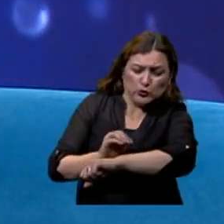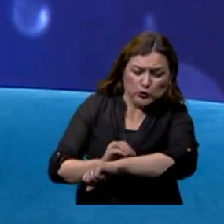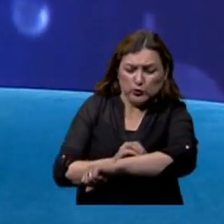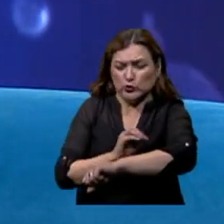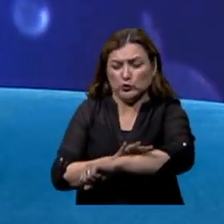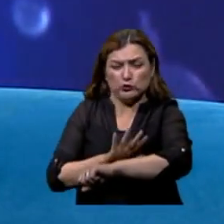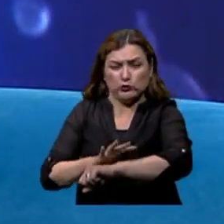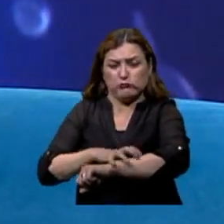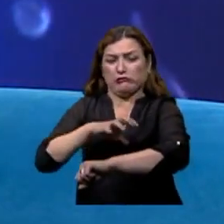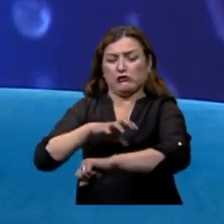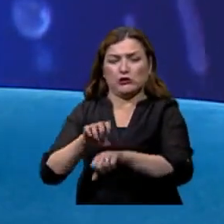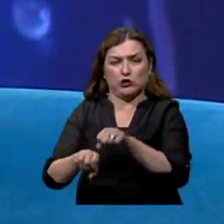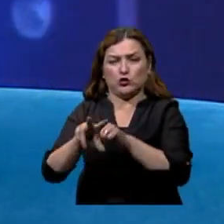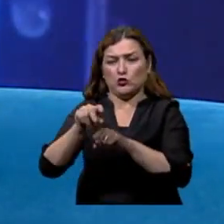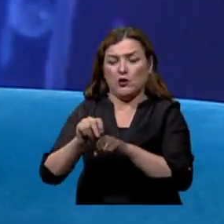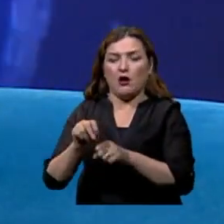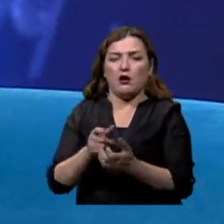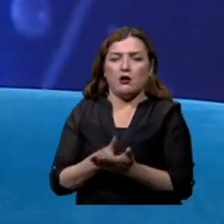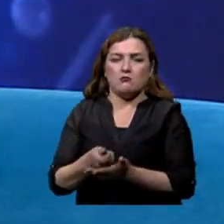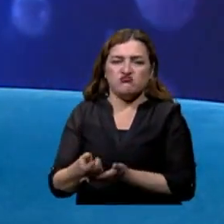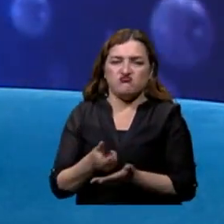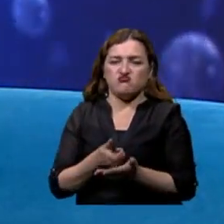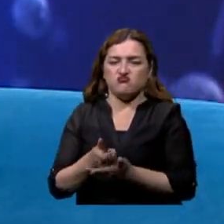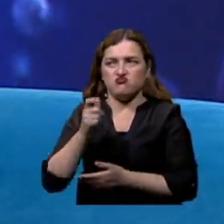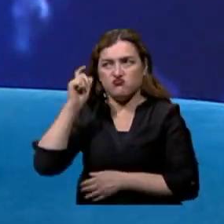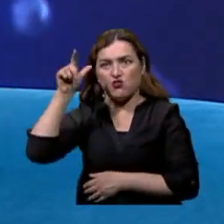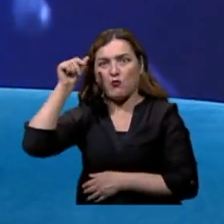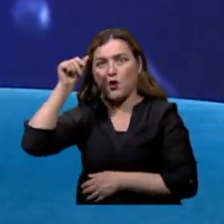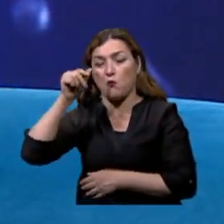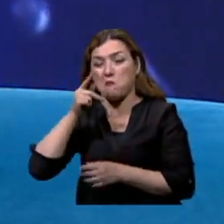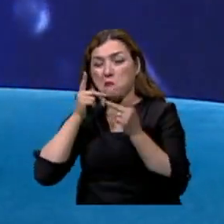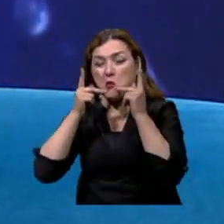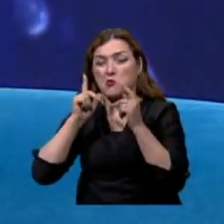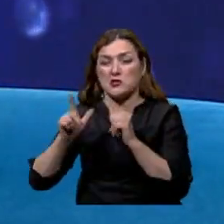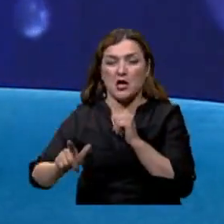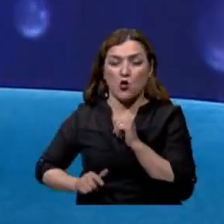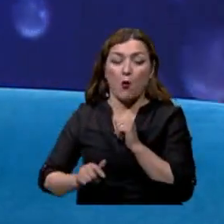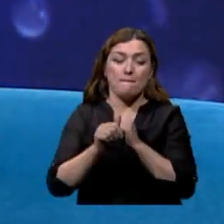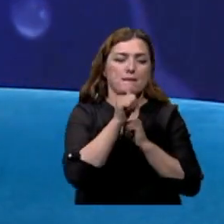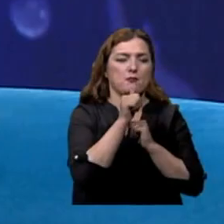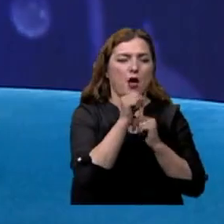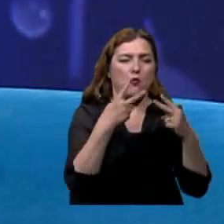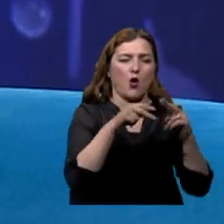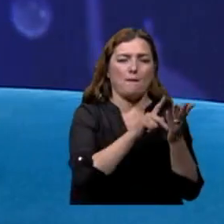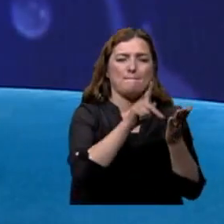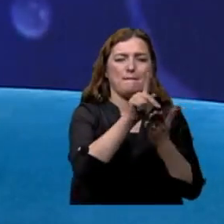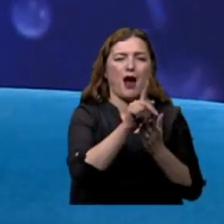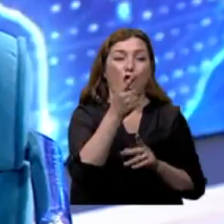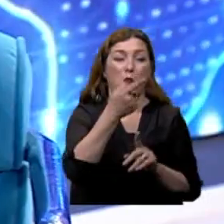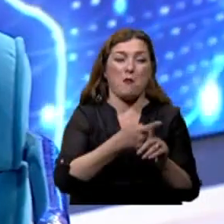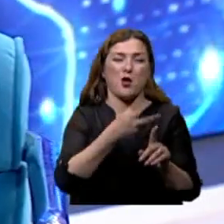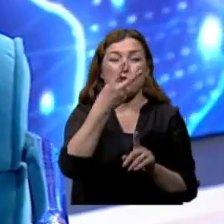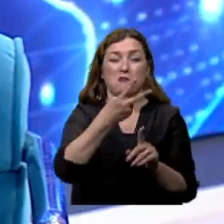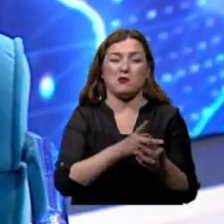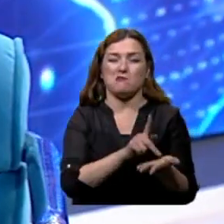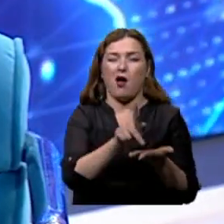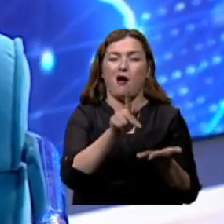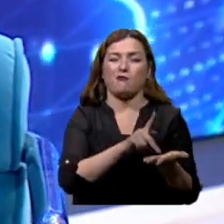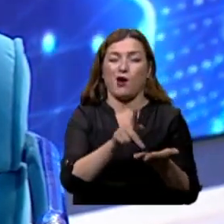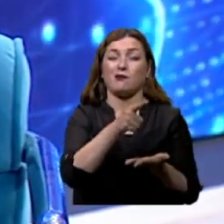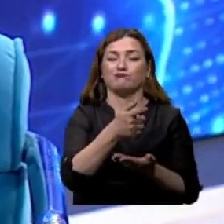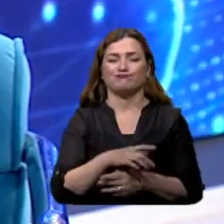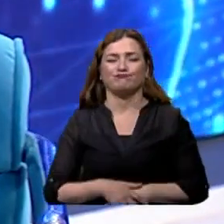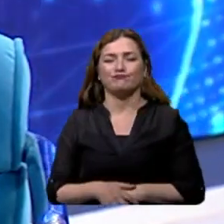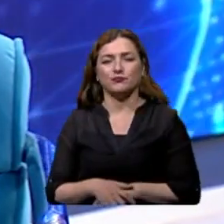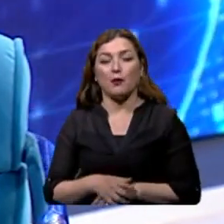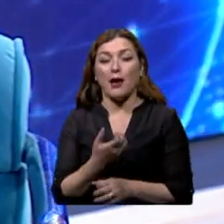le causa al Estado o le causa a la persona si lo hacen de manera privada. Perfecto. Para salvar la amputación. Es decir,